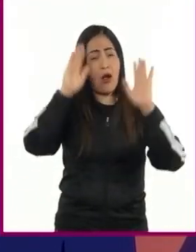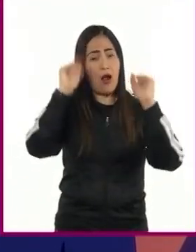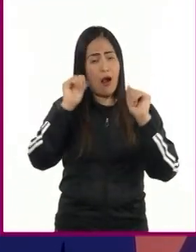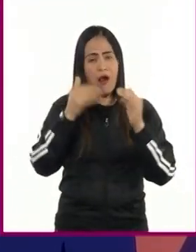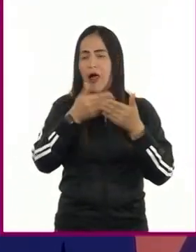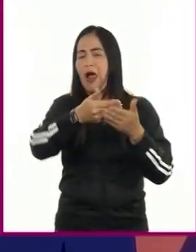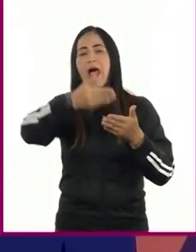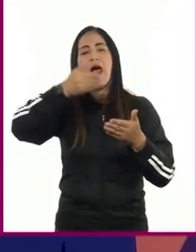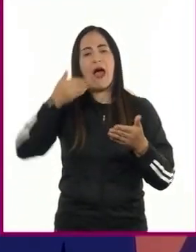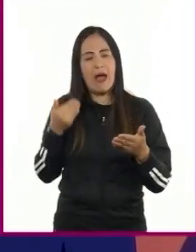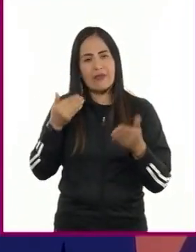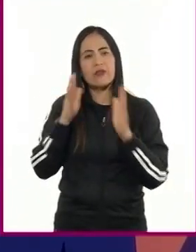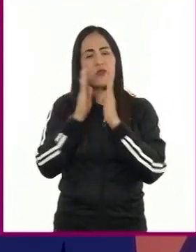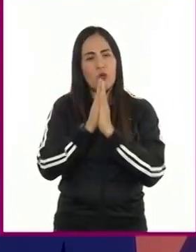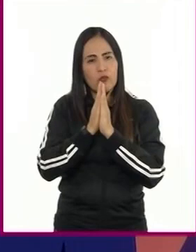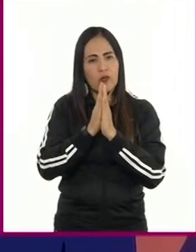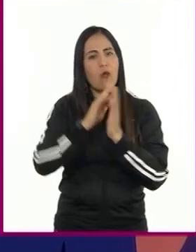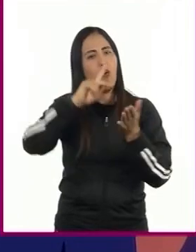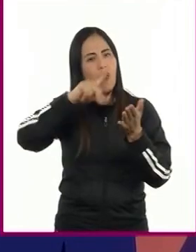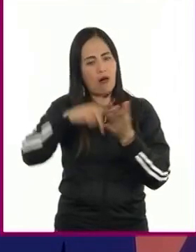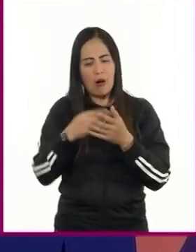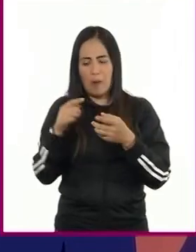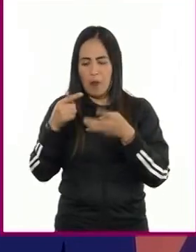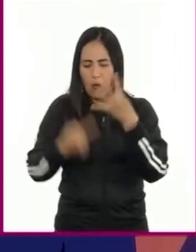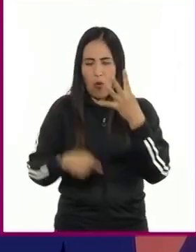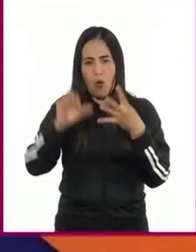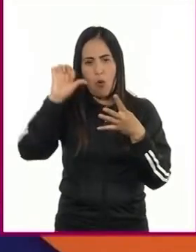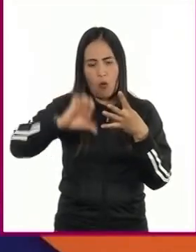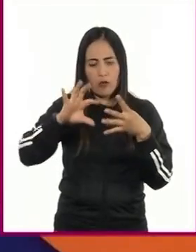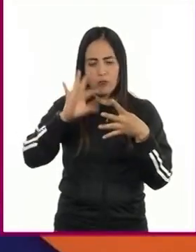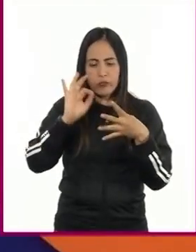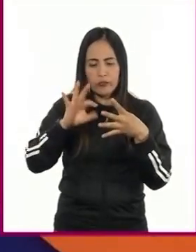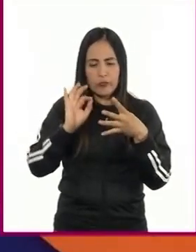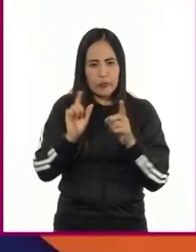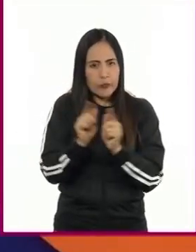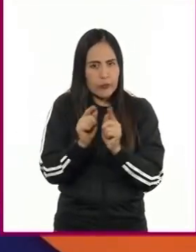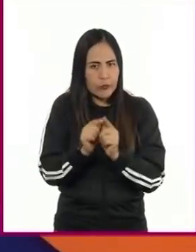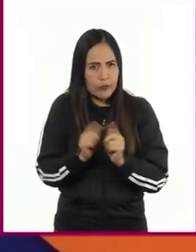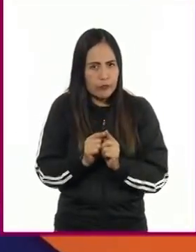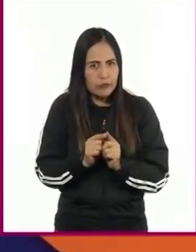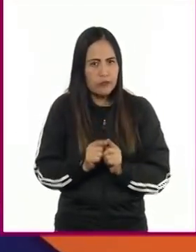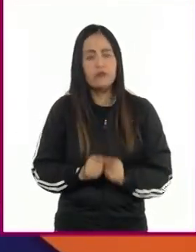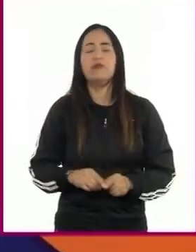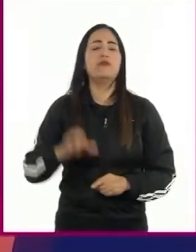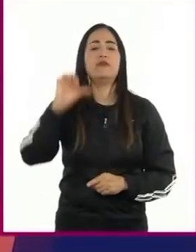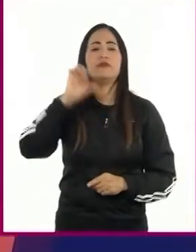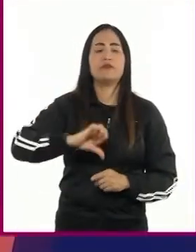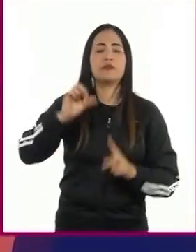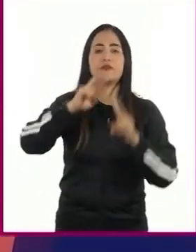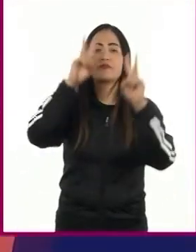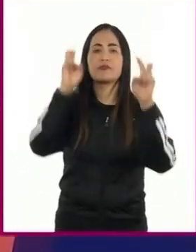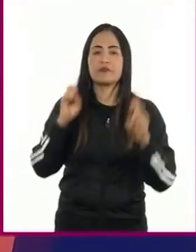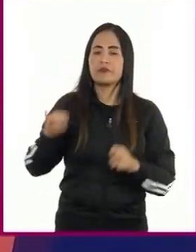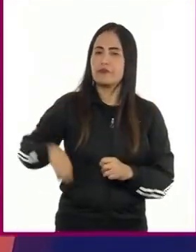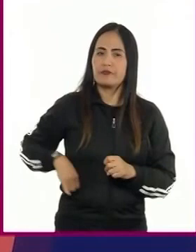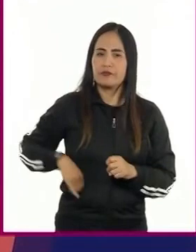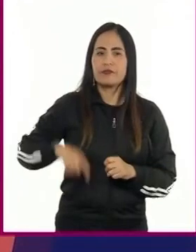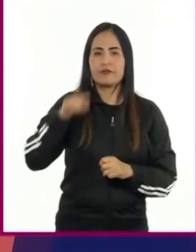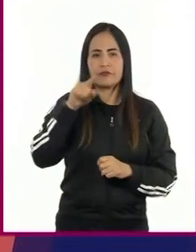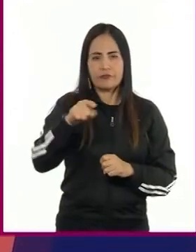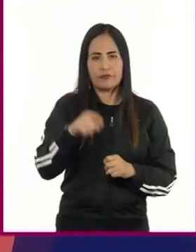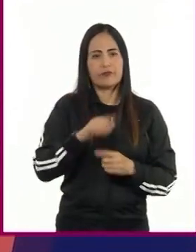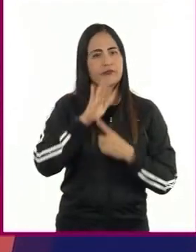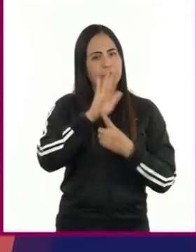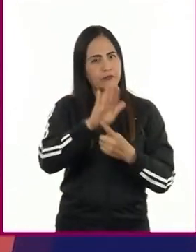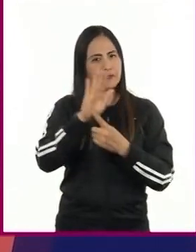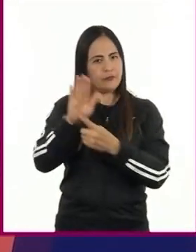antes nos brinde el último repaso del aprendizaje esperado. Presenta una exposición acerca de un tema de interés general con el